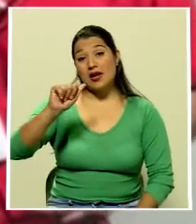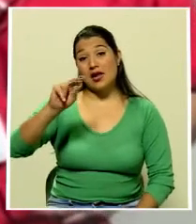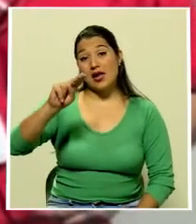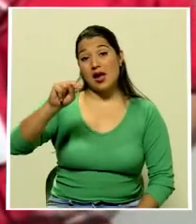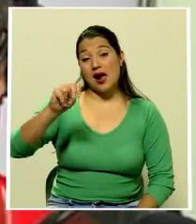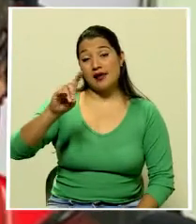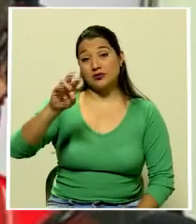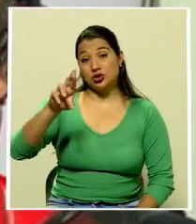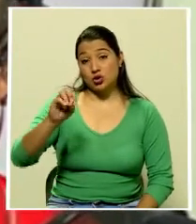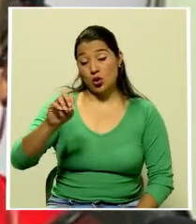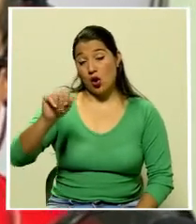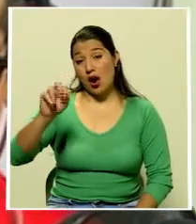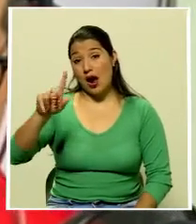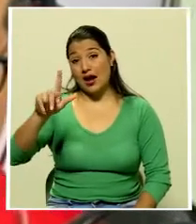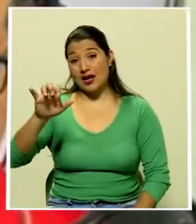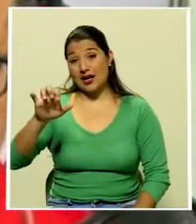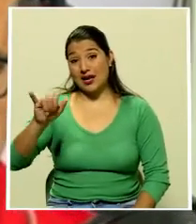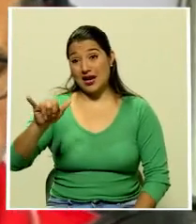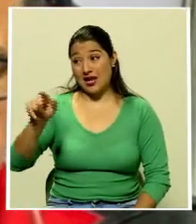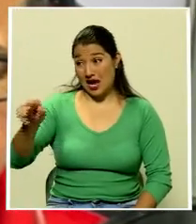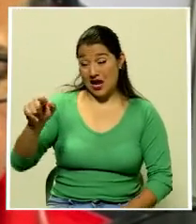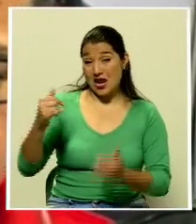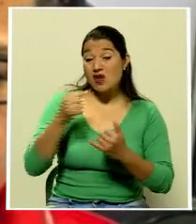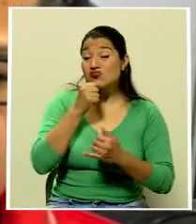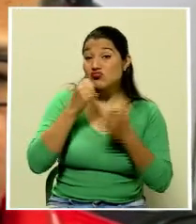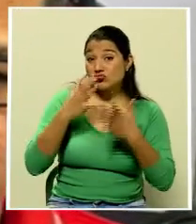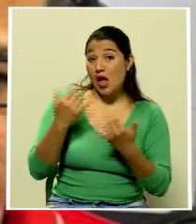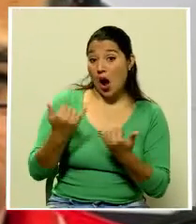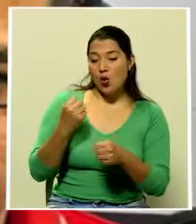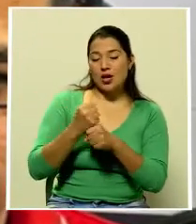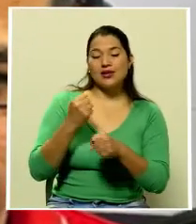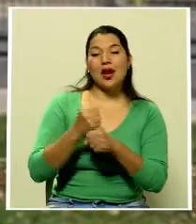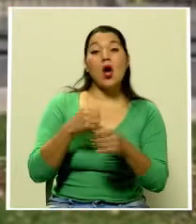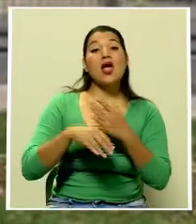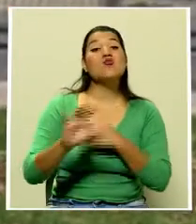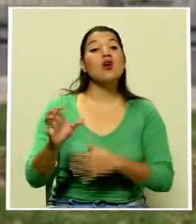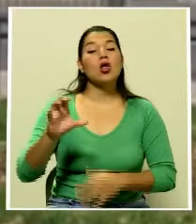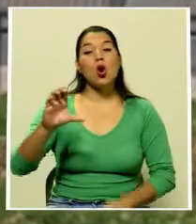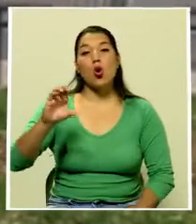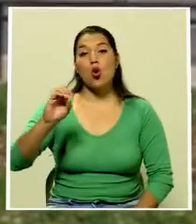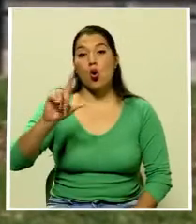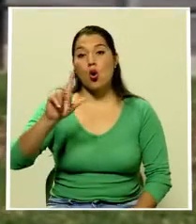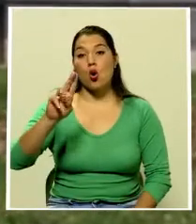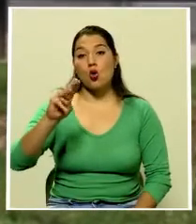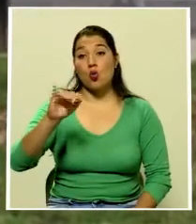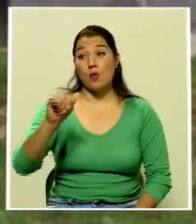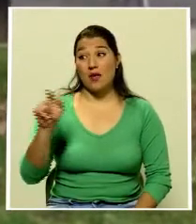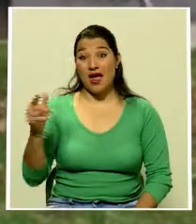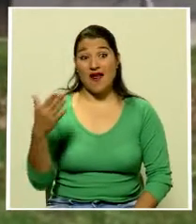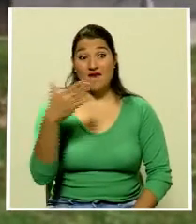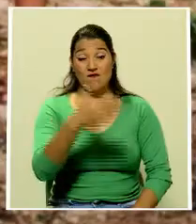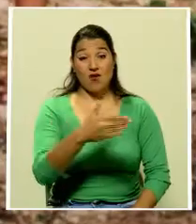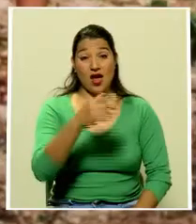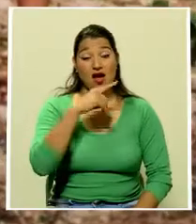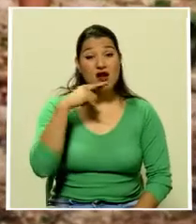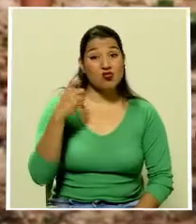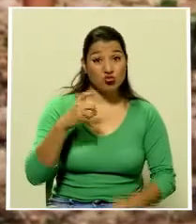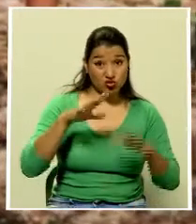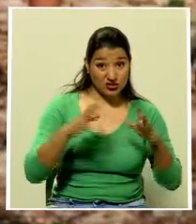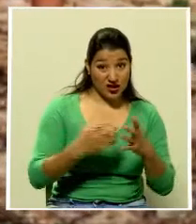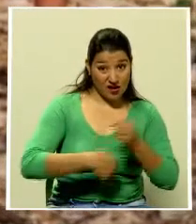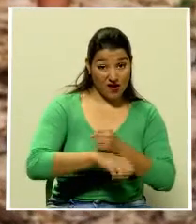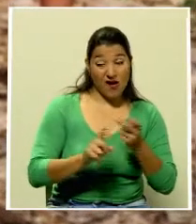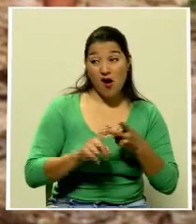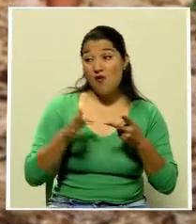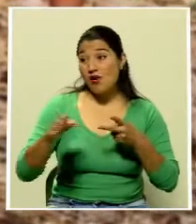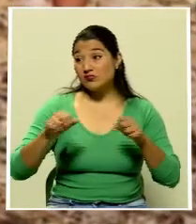reportero. Actualmente labora en Radio Colombia. Viajó al Mundial de Rusia, cubrió el terremoto de Cinchona, así como infinidad de emergencias